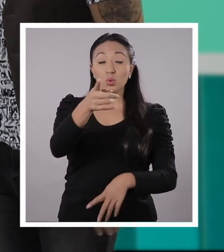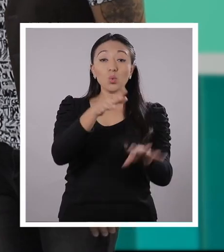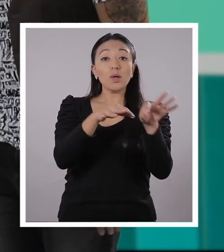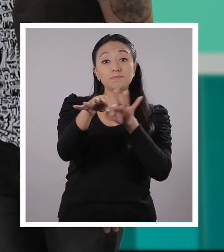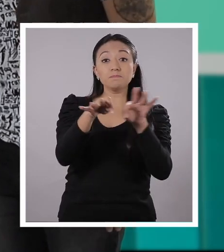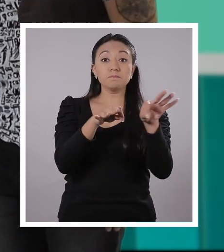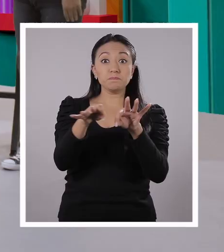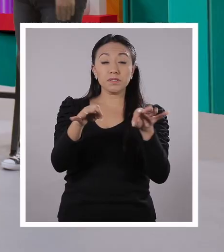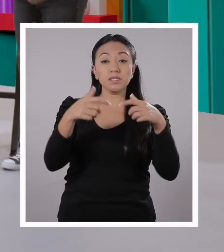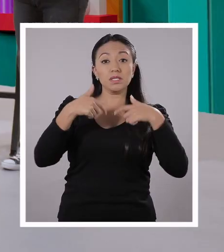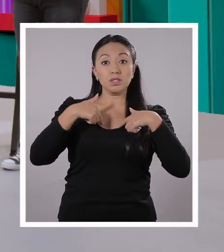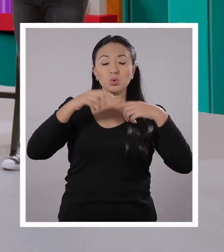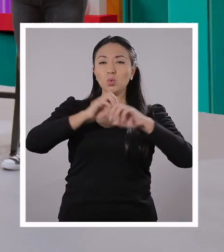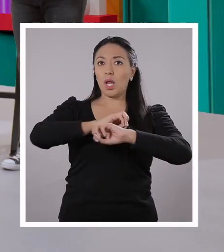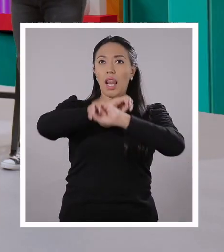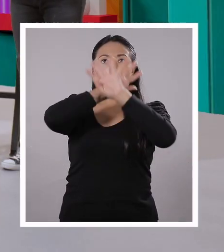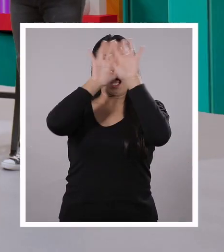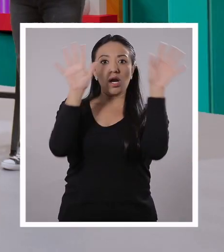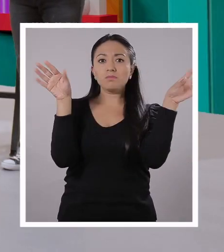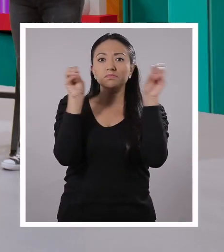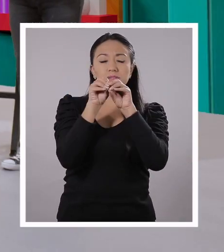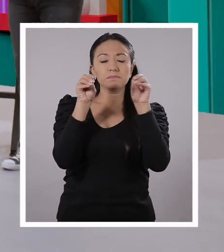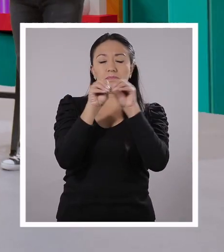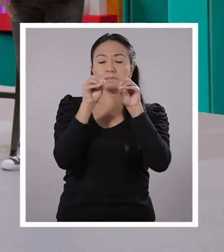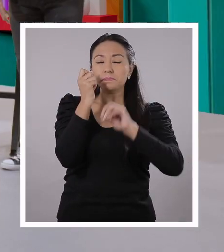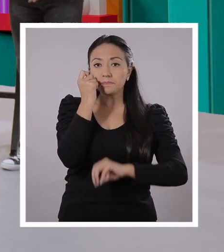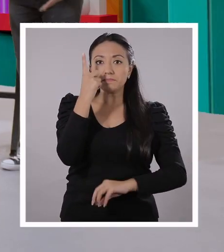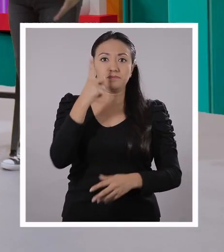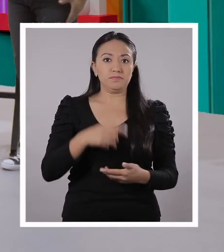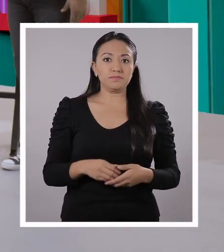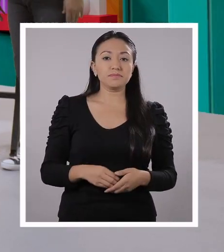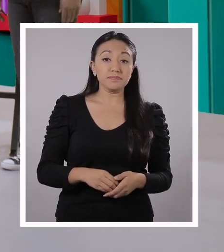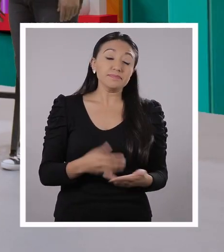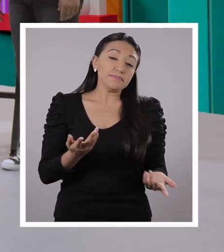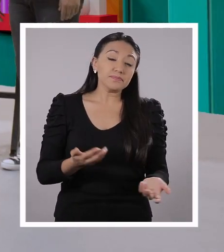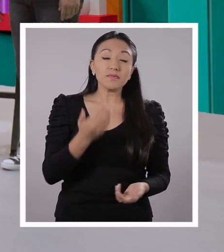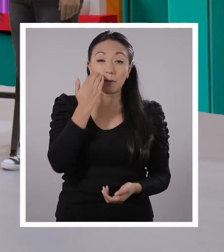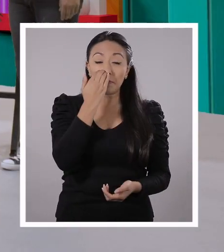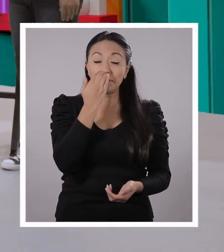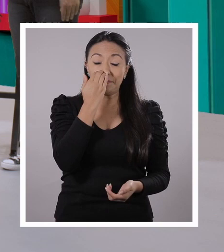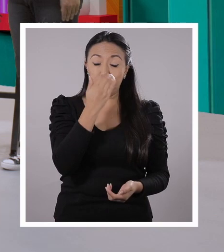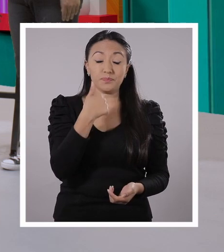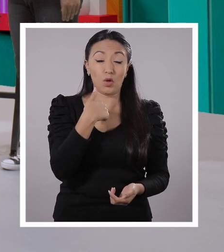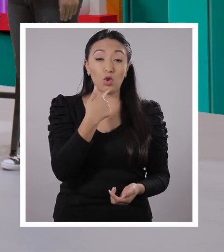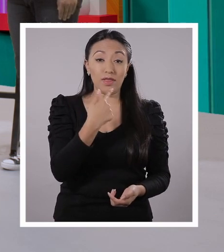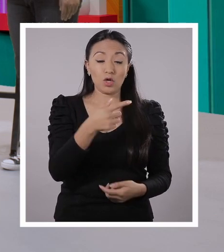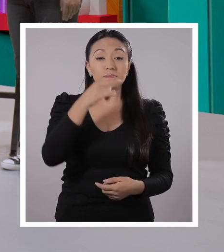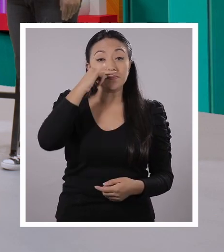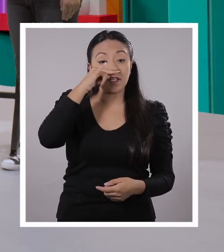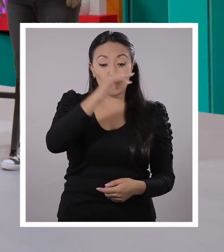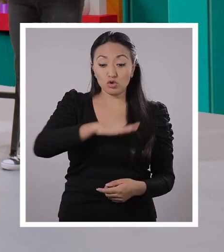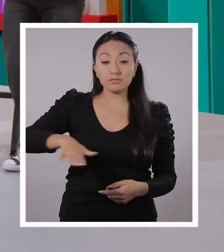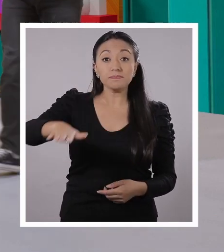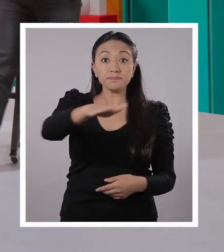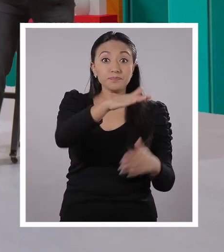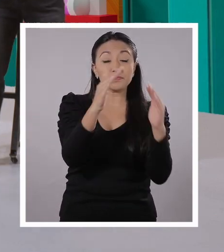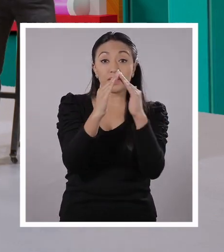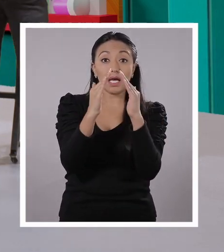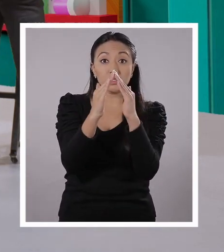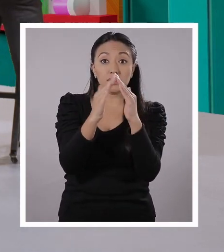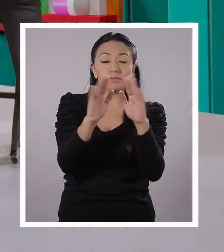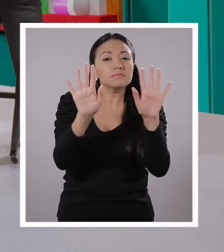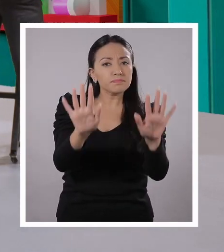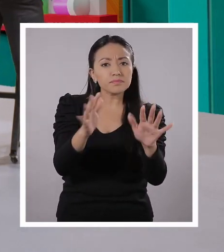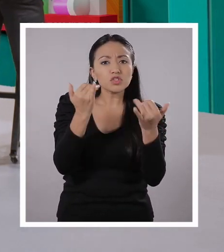con sus explicaciones, nosotros cada vez entendemos mucho más. ¡Qué bueno, Pancho! Y les contaba a los niños y niñas en casa